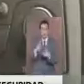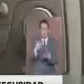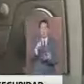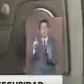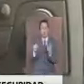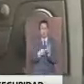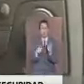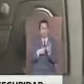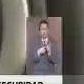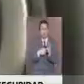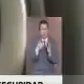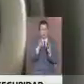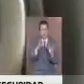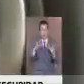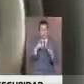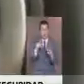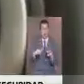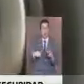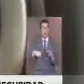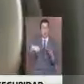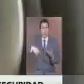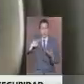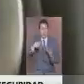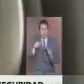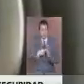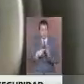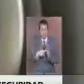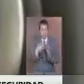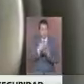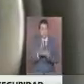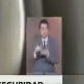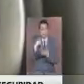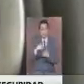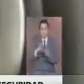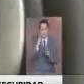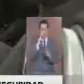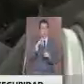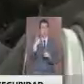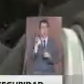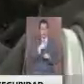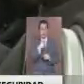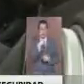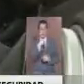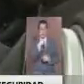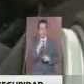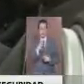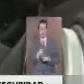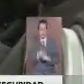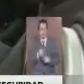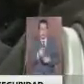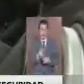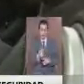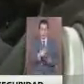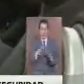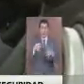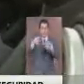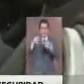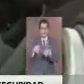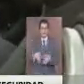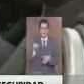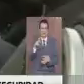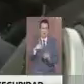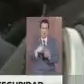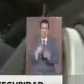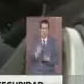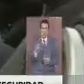impuestos adicionales para los accesorios de seguridad y confort los hizo desde hace un tiempo más cercanos y exigibles. El